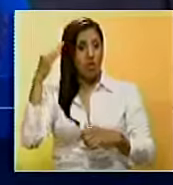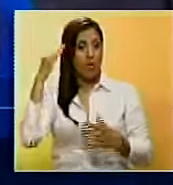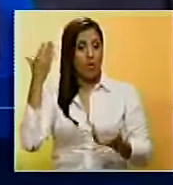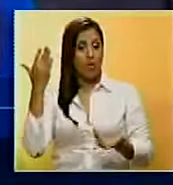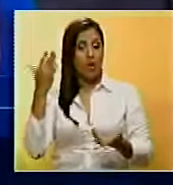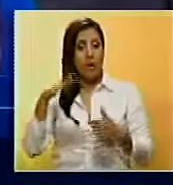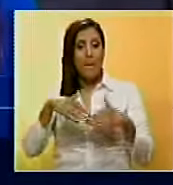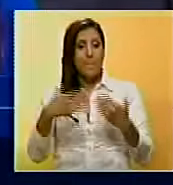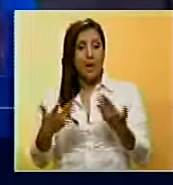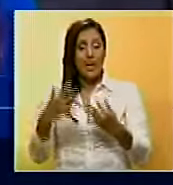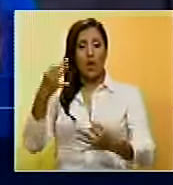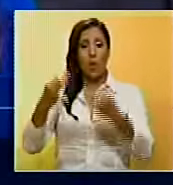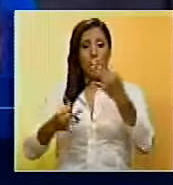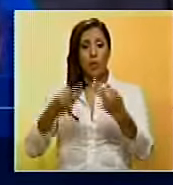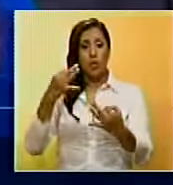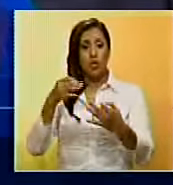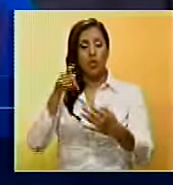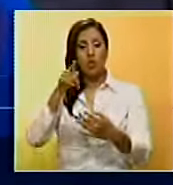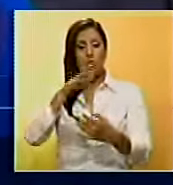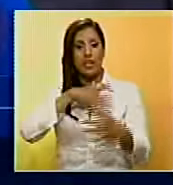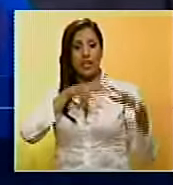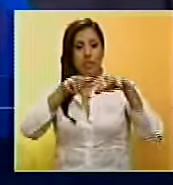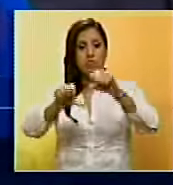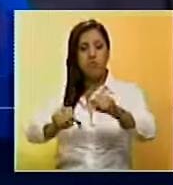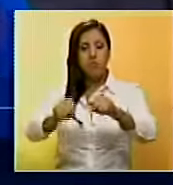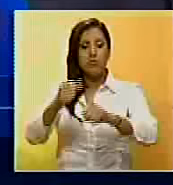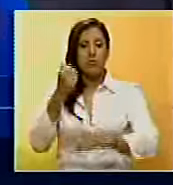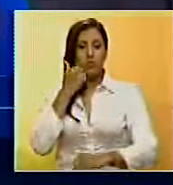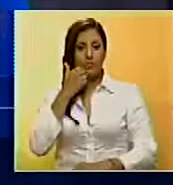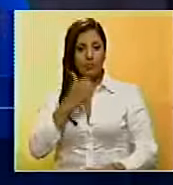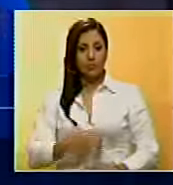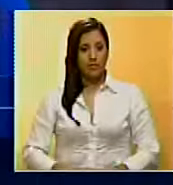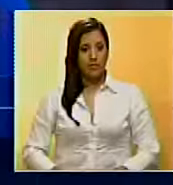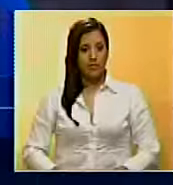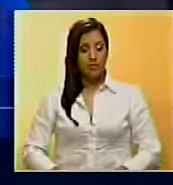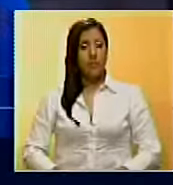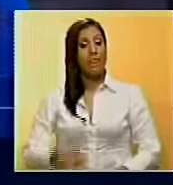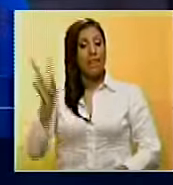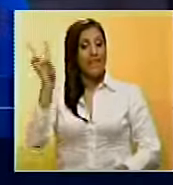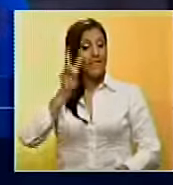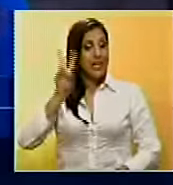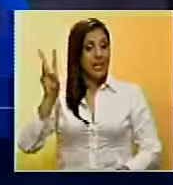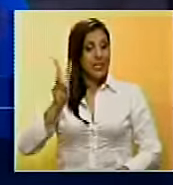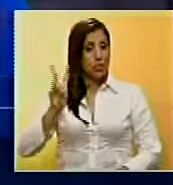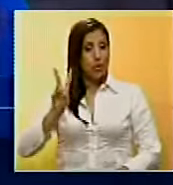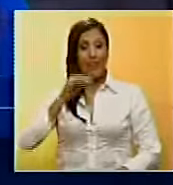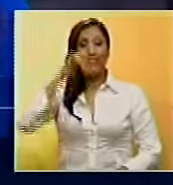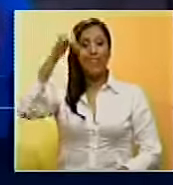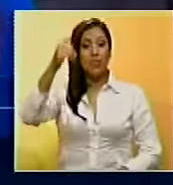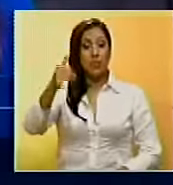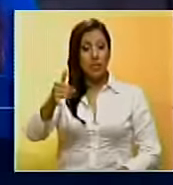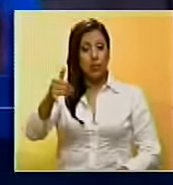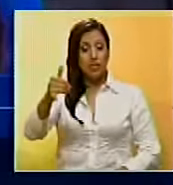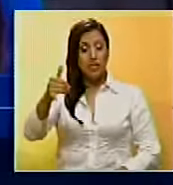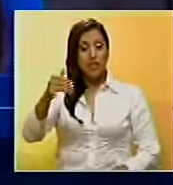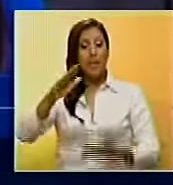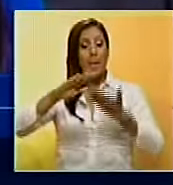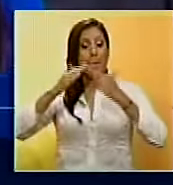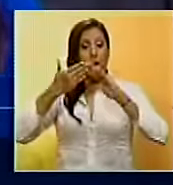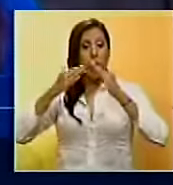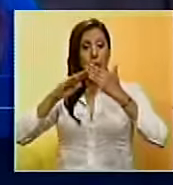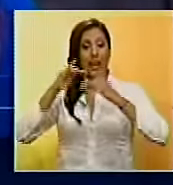intencionalmente para justificar su intervencionismo. Venezuela denuncia ante la